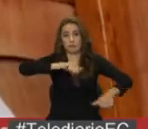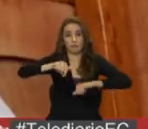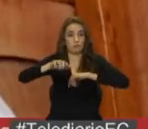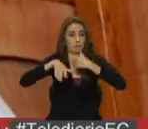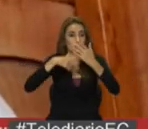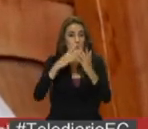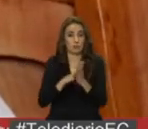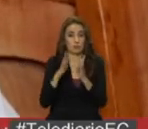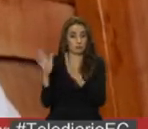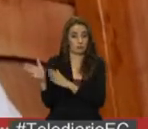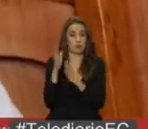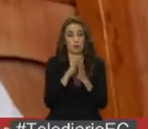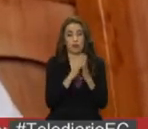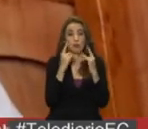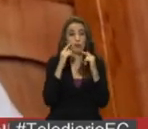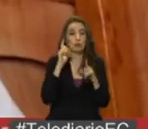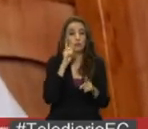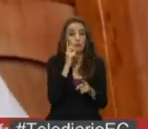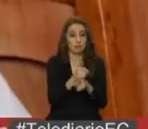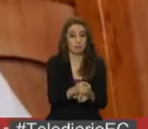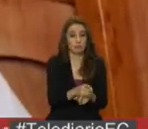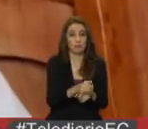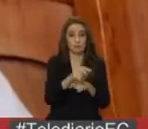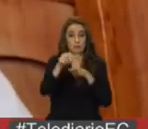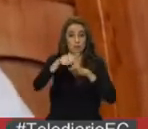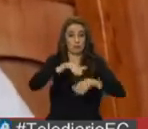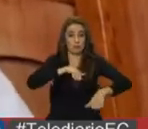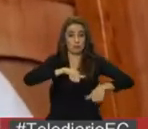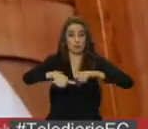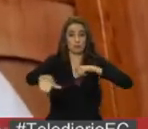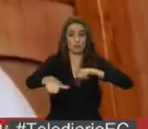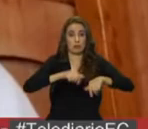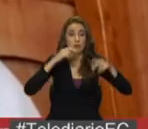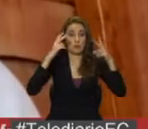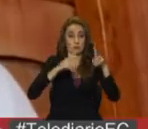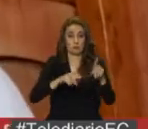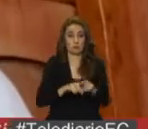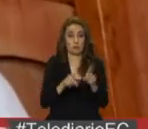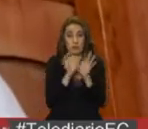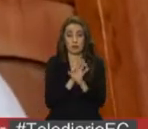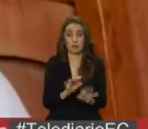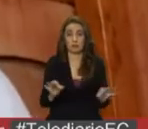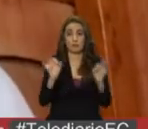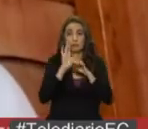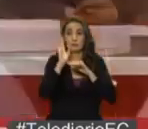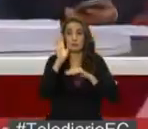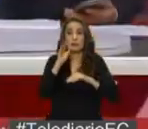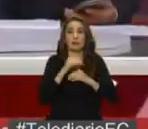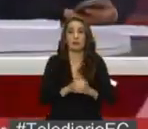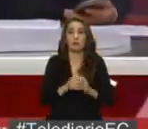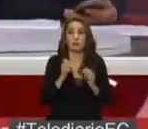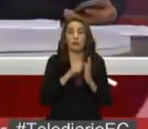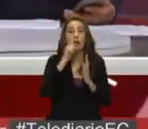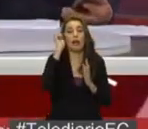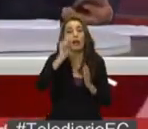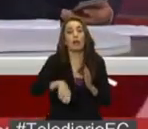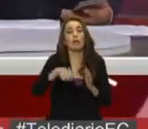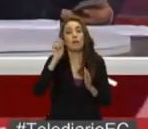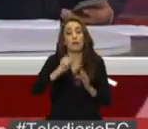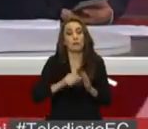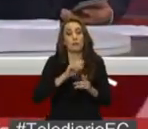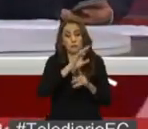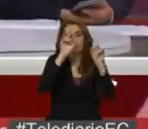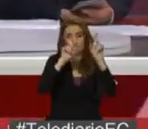penalmente responsable de los actos de su función como prefecto provincial. Abogada, ¿qué está pasando con el sistema